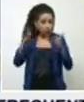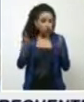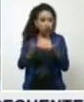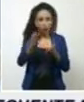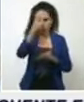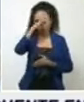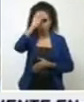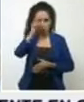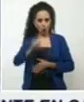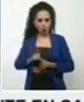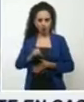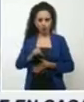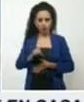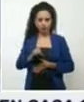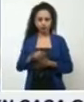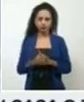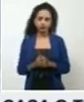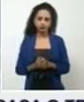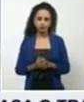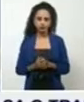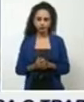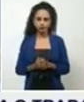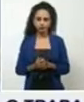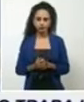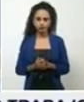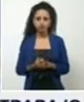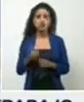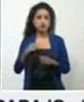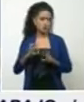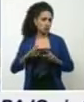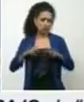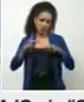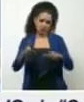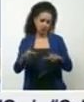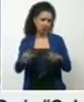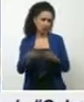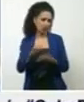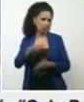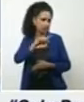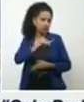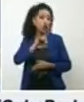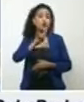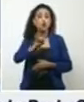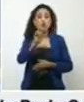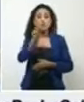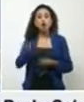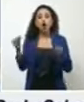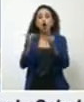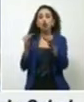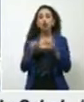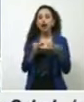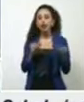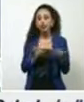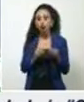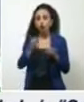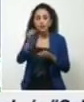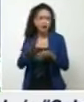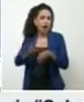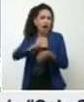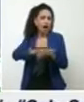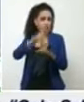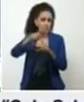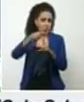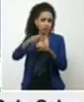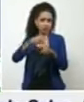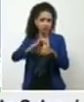así ha estado ocurriendo en los últimos días. 9 son contactos de casos confirmados y de esta forma